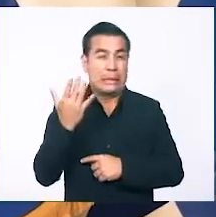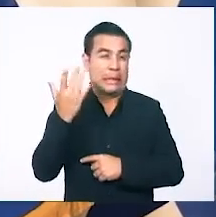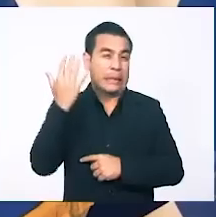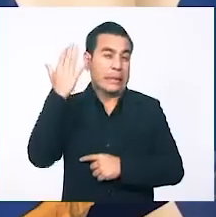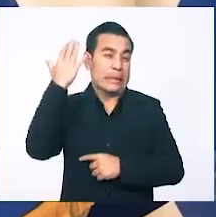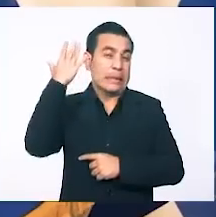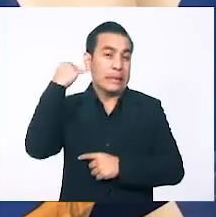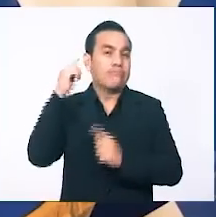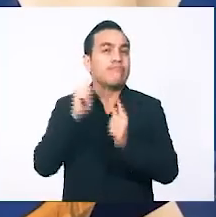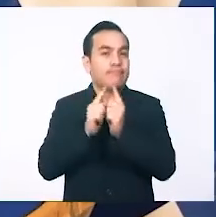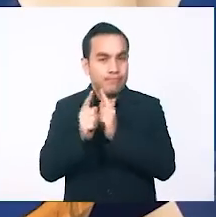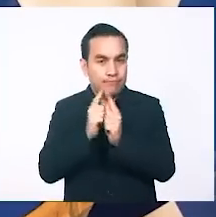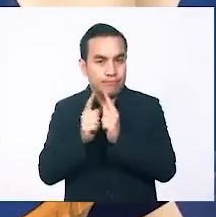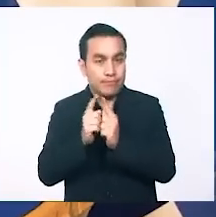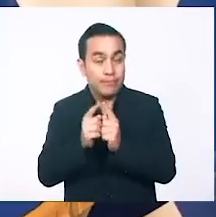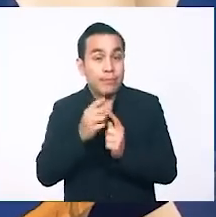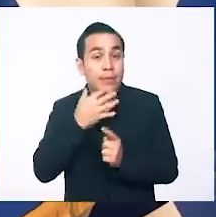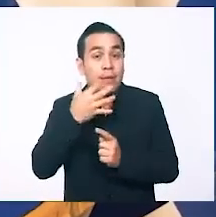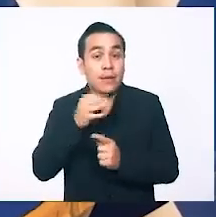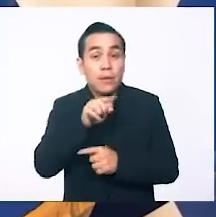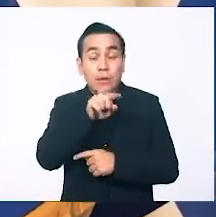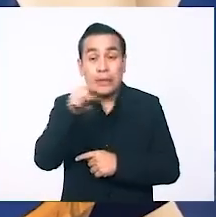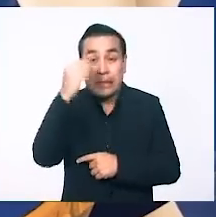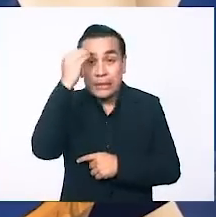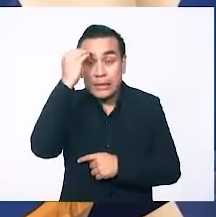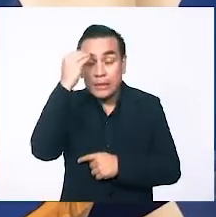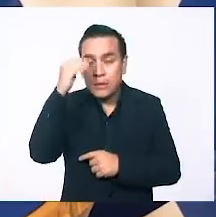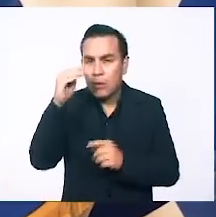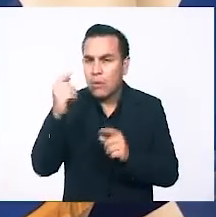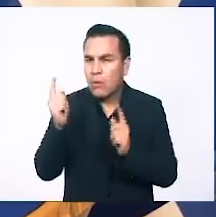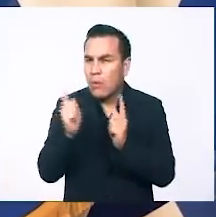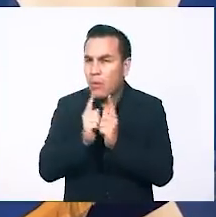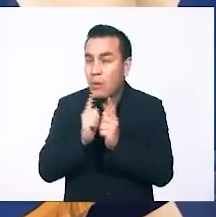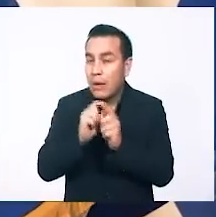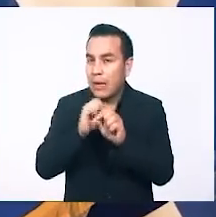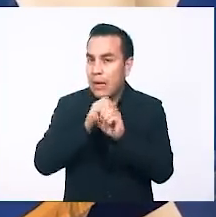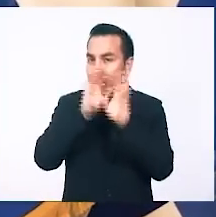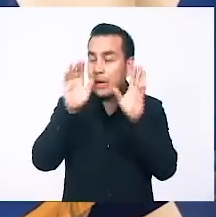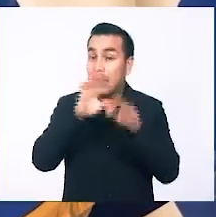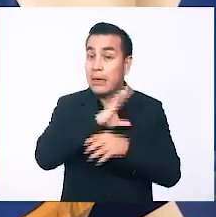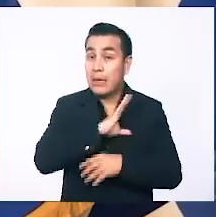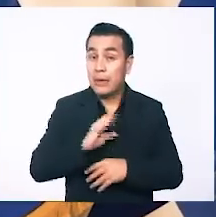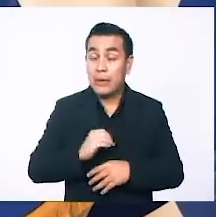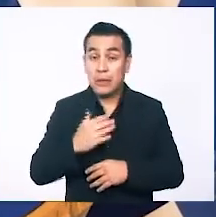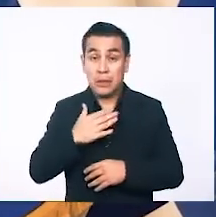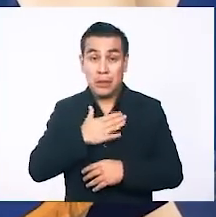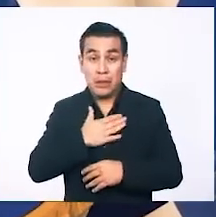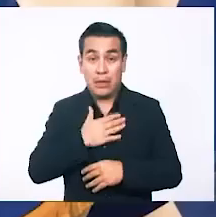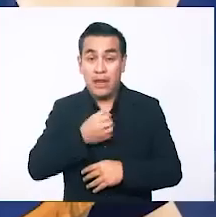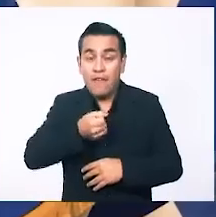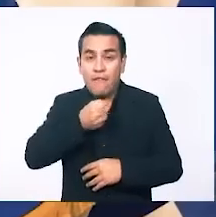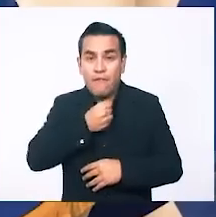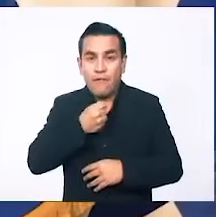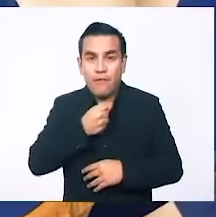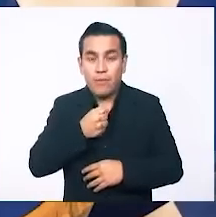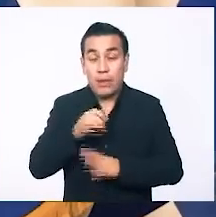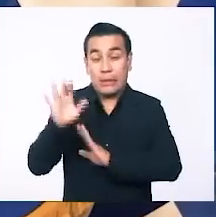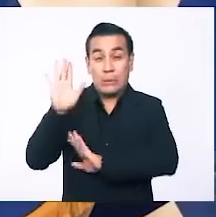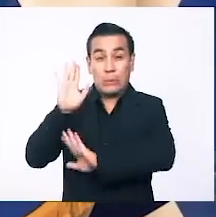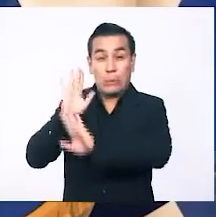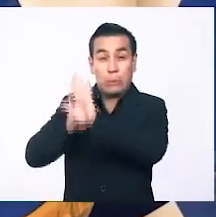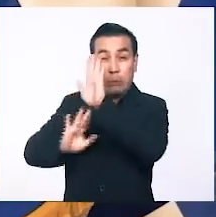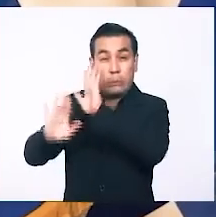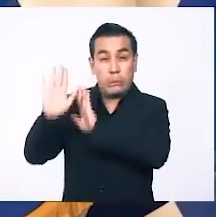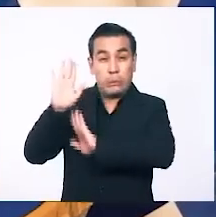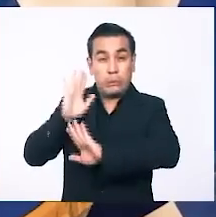mayoría. Y ustedes conocen El Salvador, sus países conocen El Salvador, tienen mucha información histórica